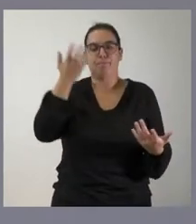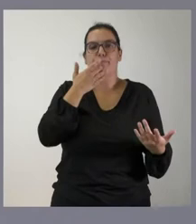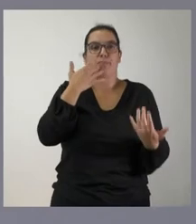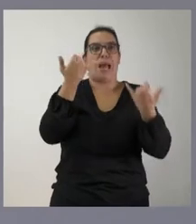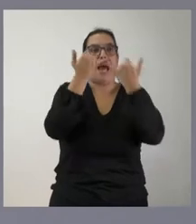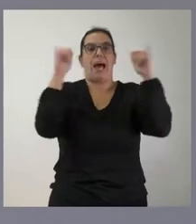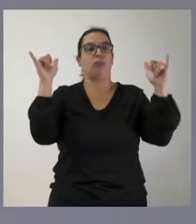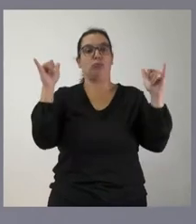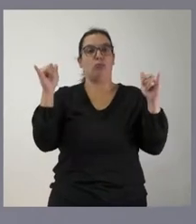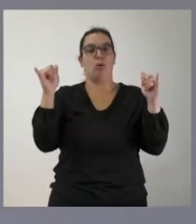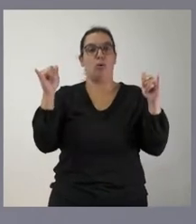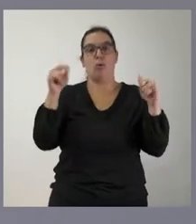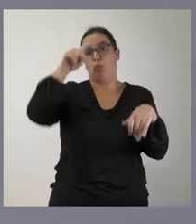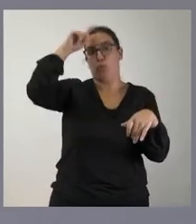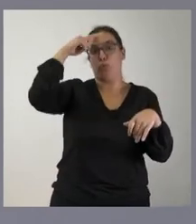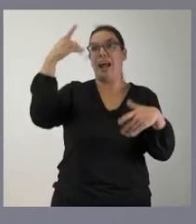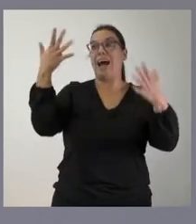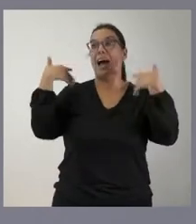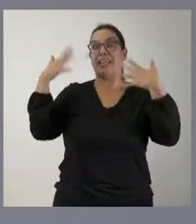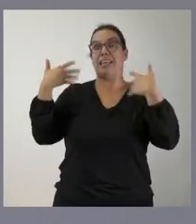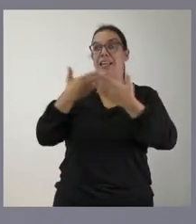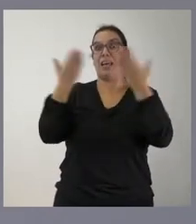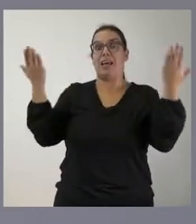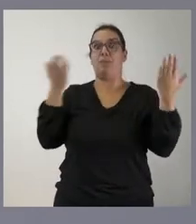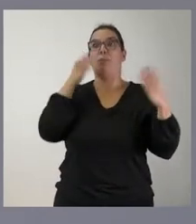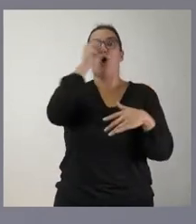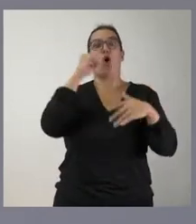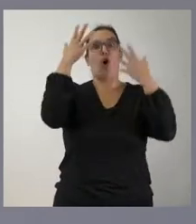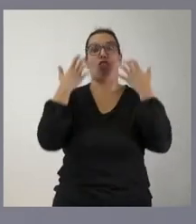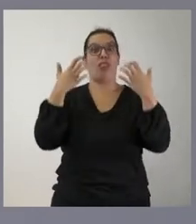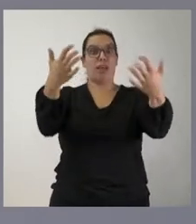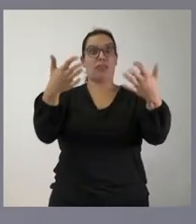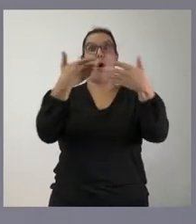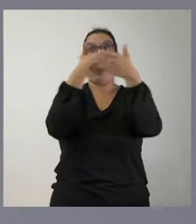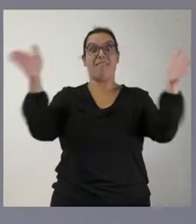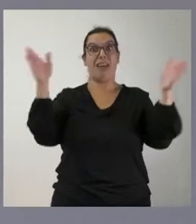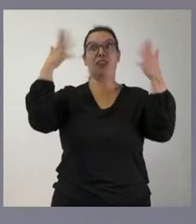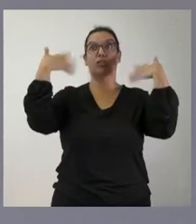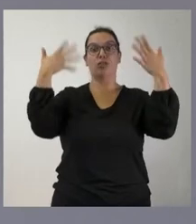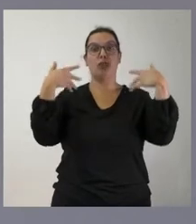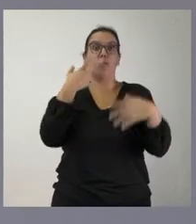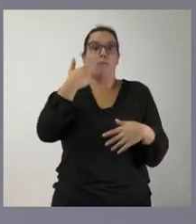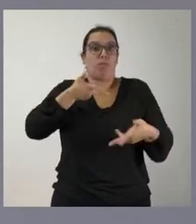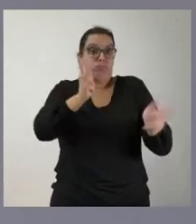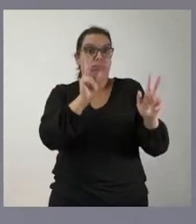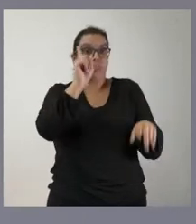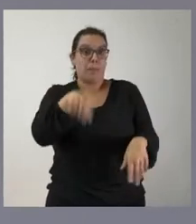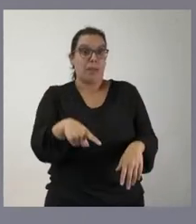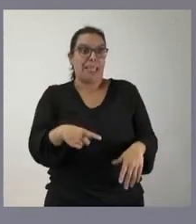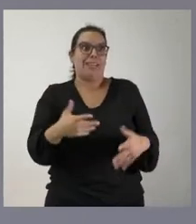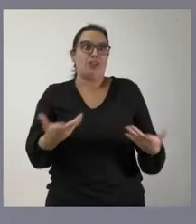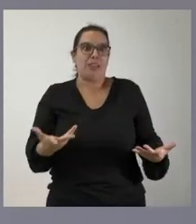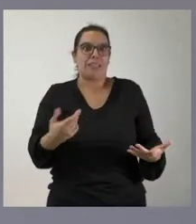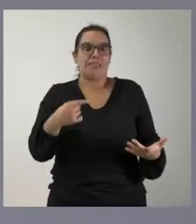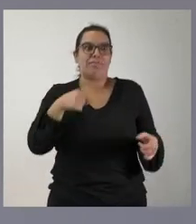acto cultural al aire libre con motivo de un concierto pongamos por caso y si lo que estamos hablando es este